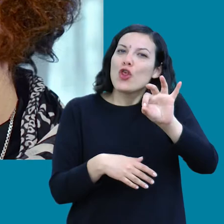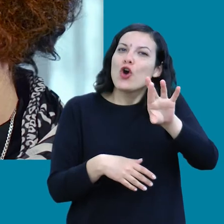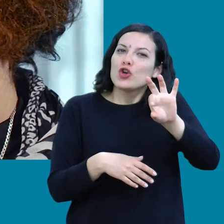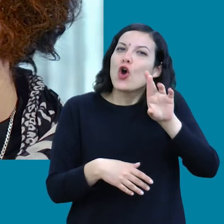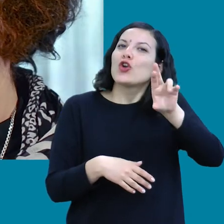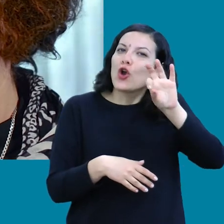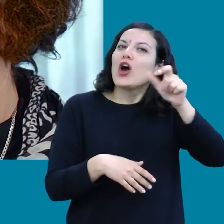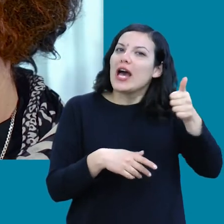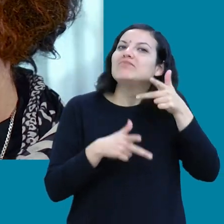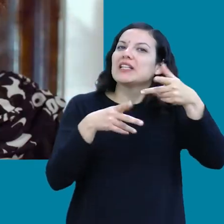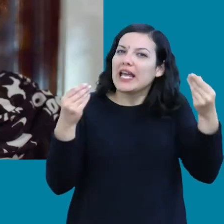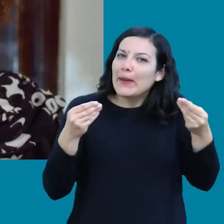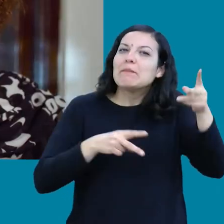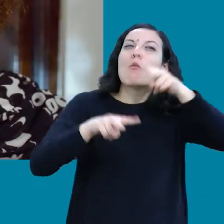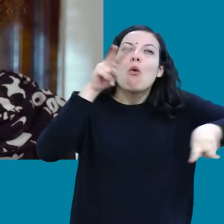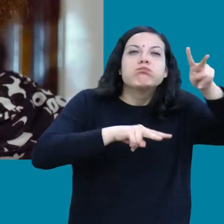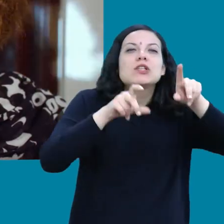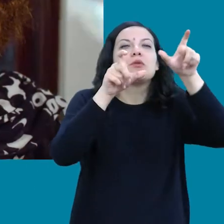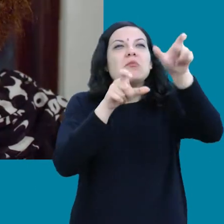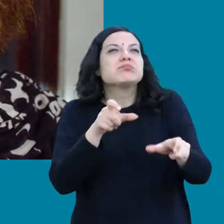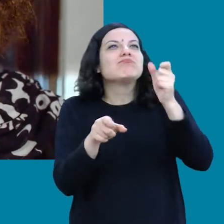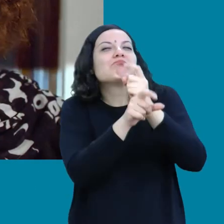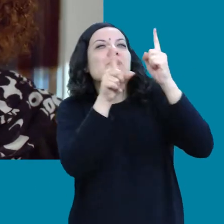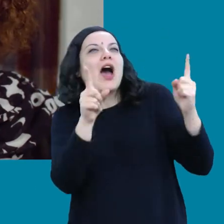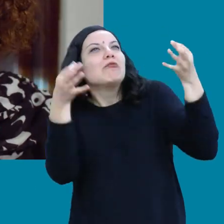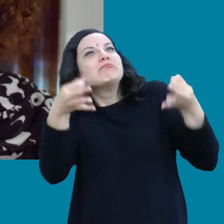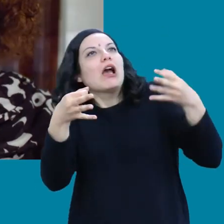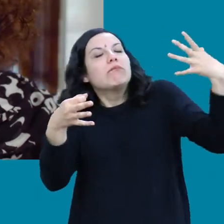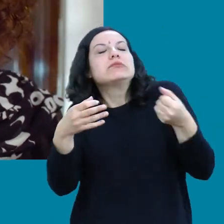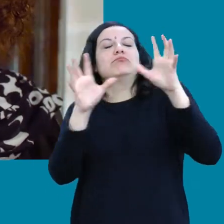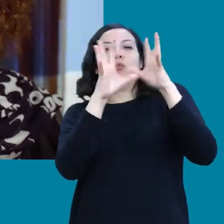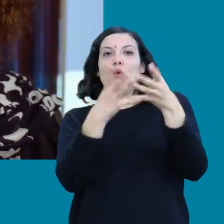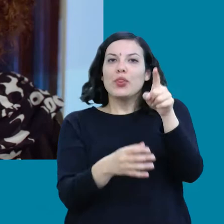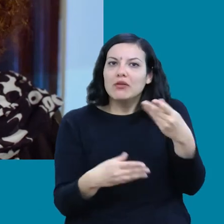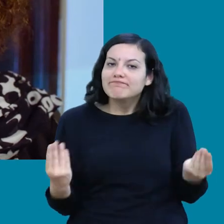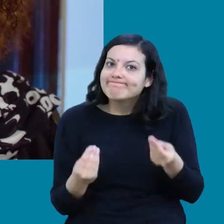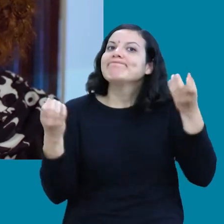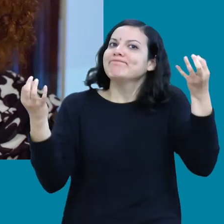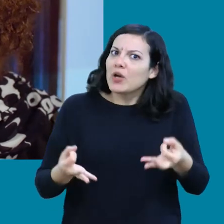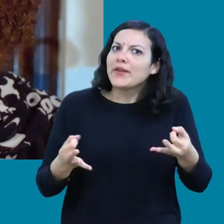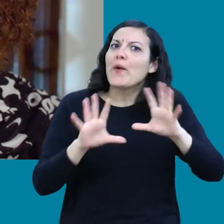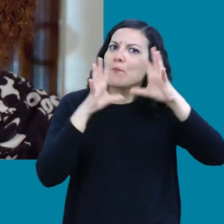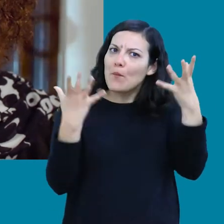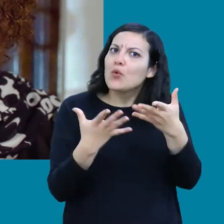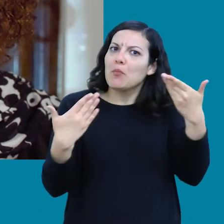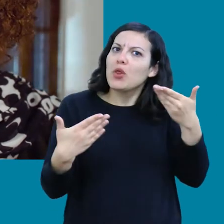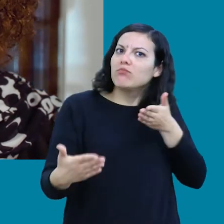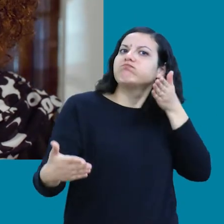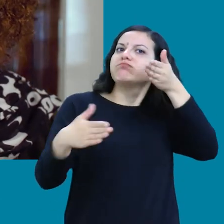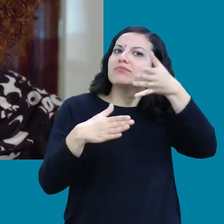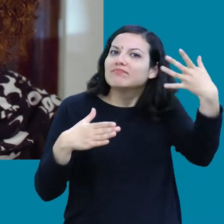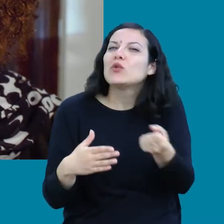Roca, de buscando un maestro ilusorio se encontraron con un mundo. Bueno, encontrarnos, animarnos a